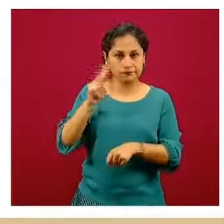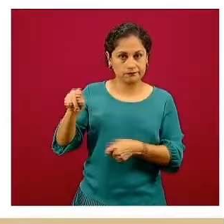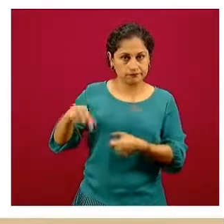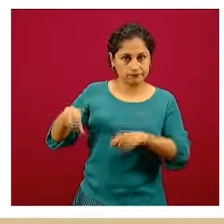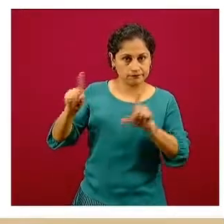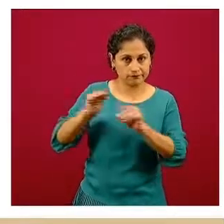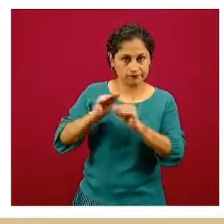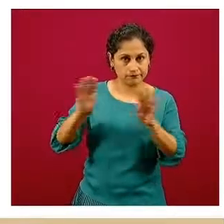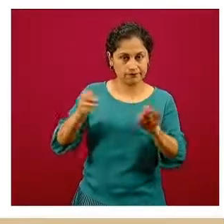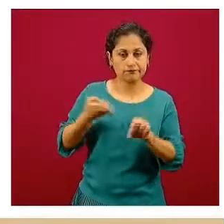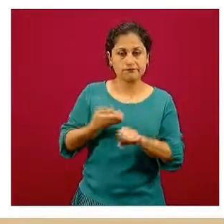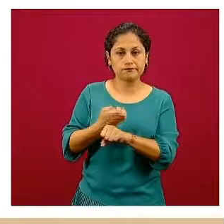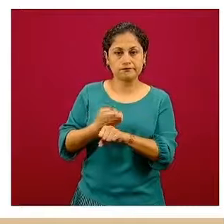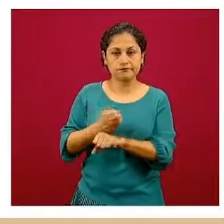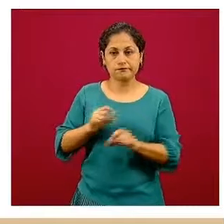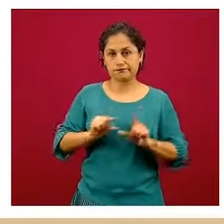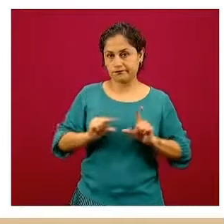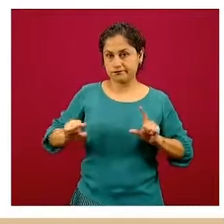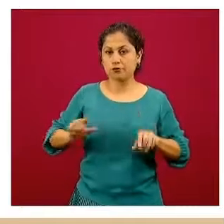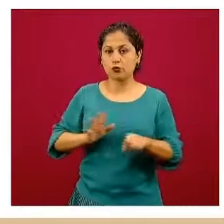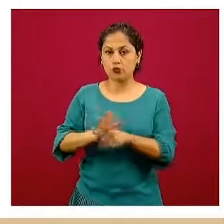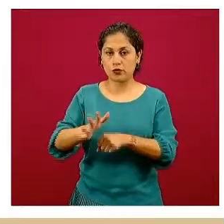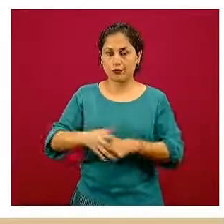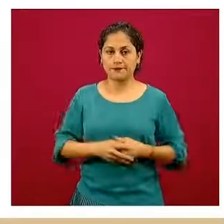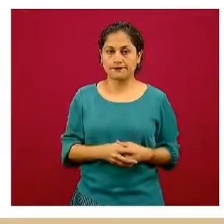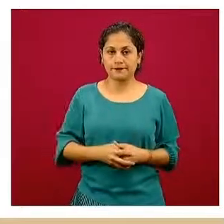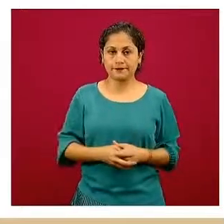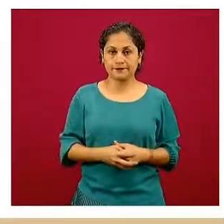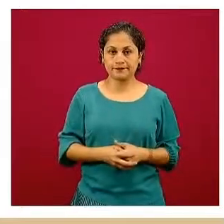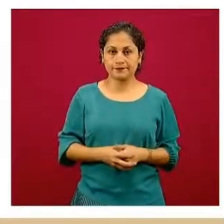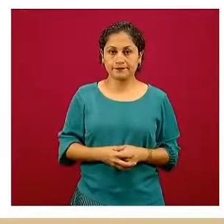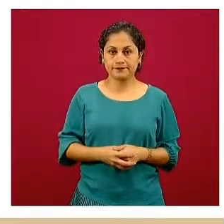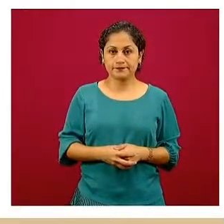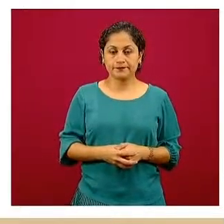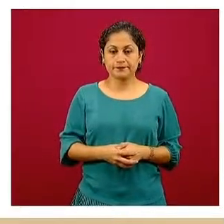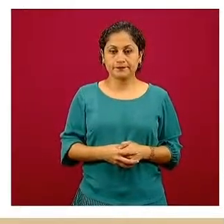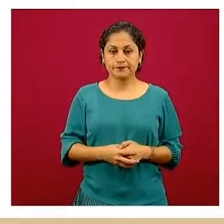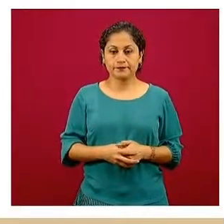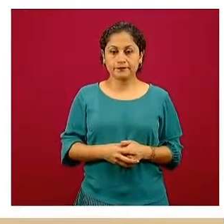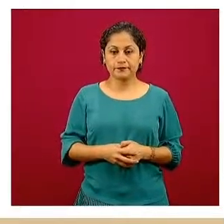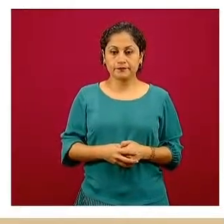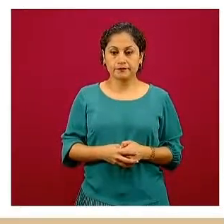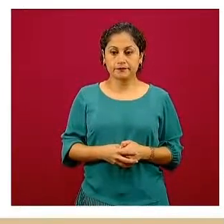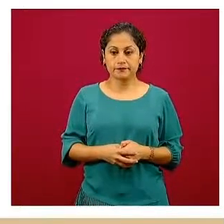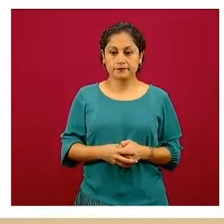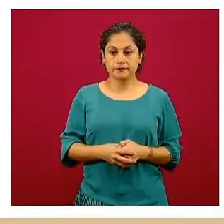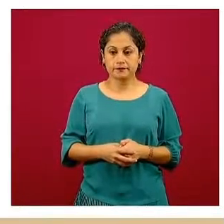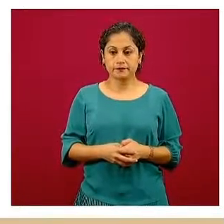serían estas entidades federativas. Veamos la siguiente diapositiva.